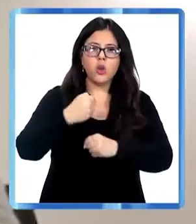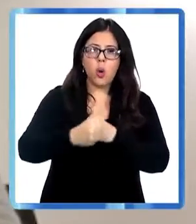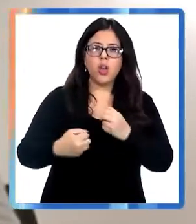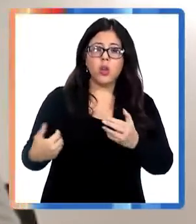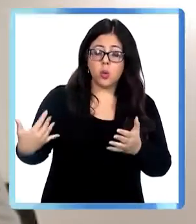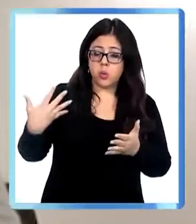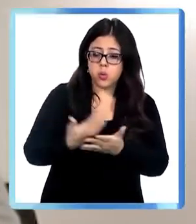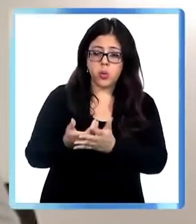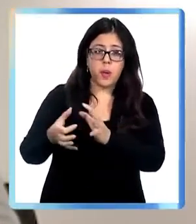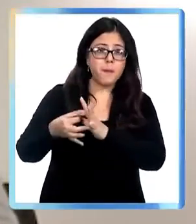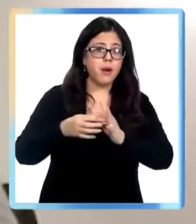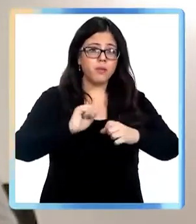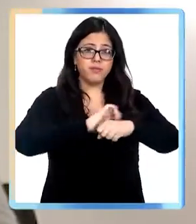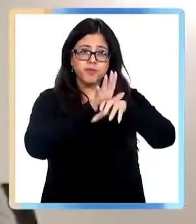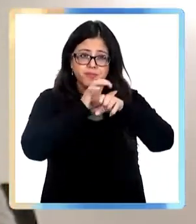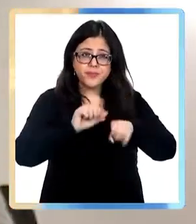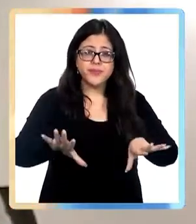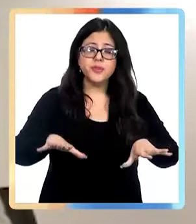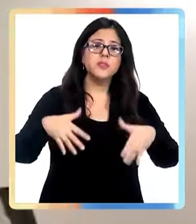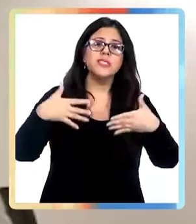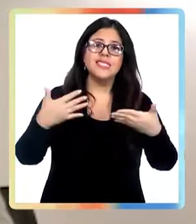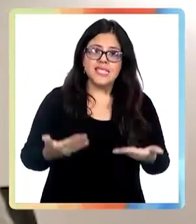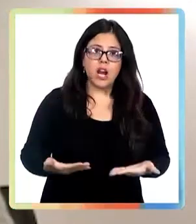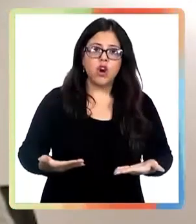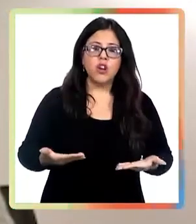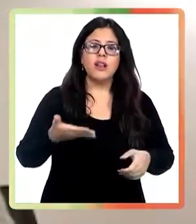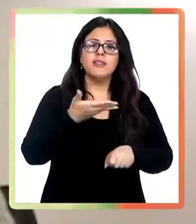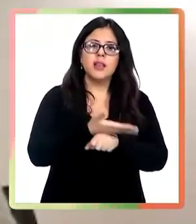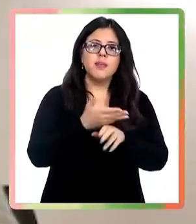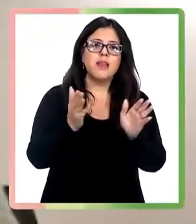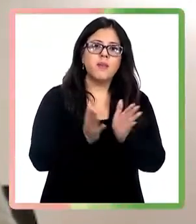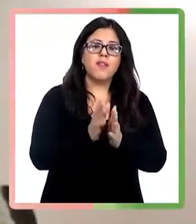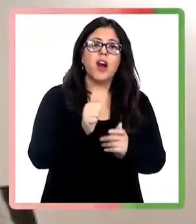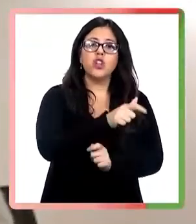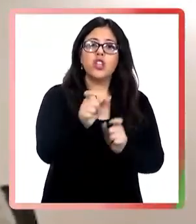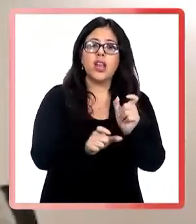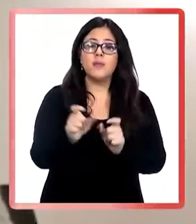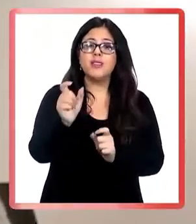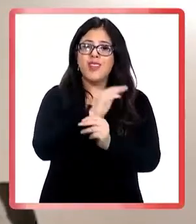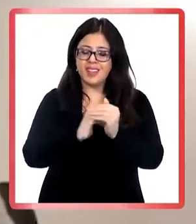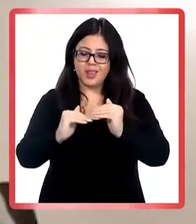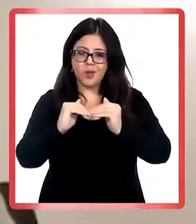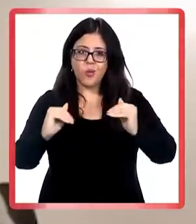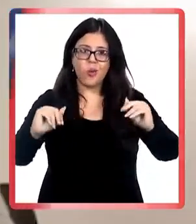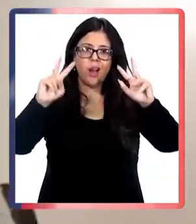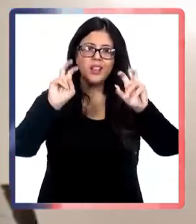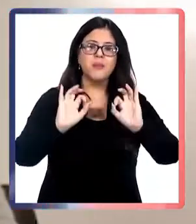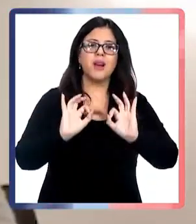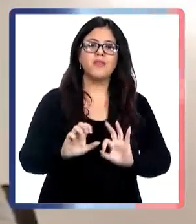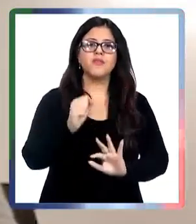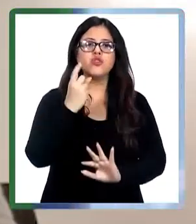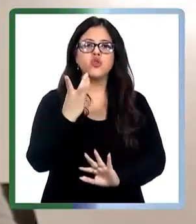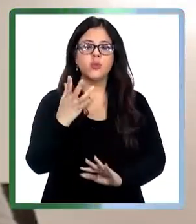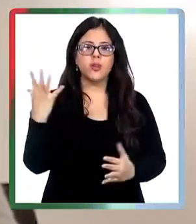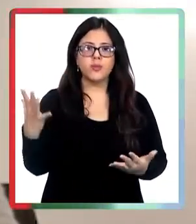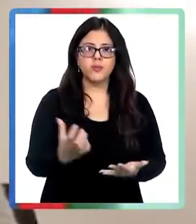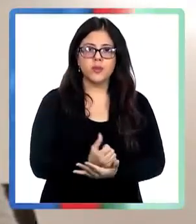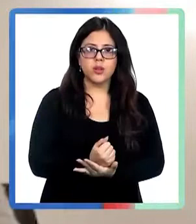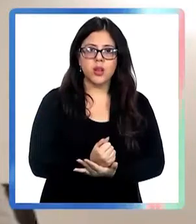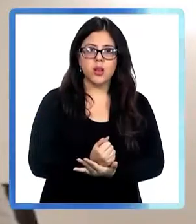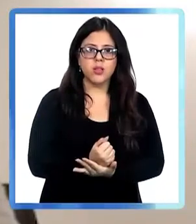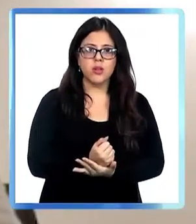años muy enfocados en COVID y justamente en este momento es el llamado para poder igualar esas excelentes cifras que